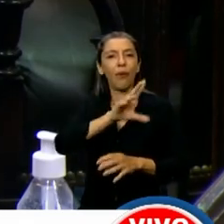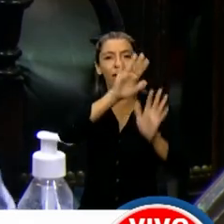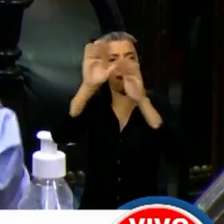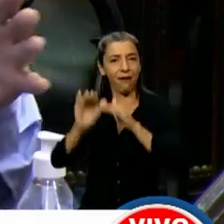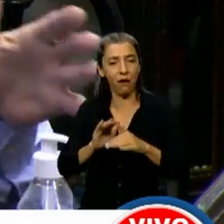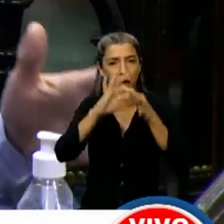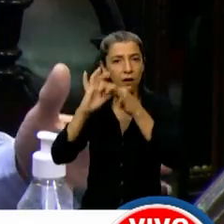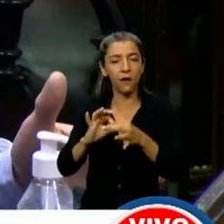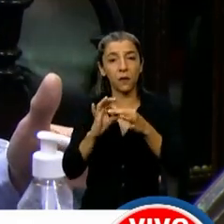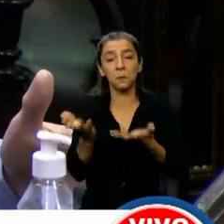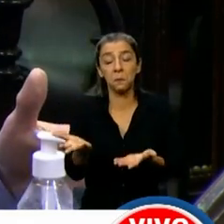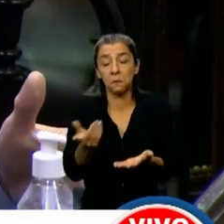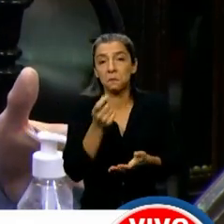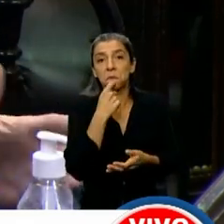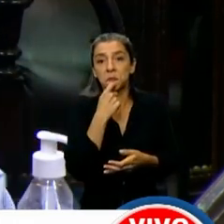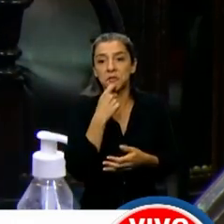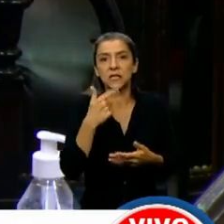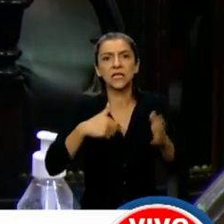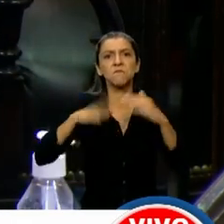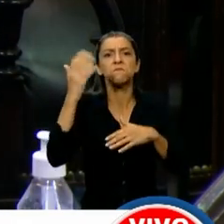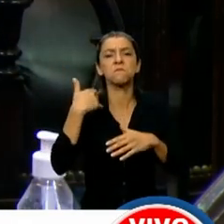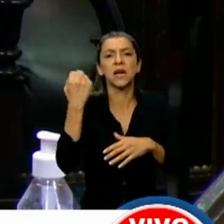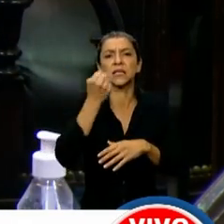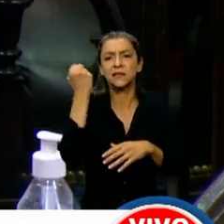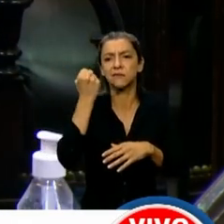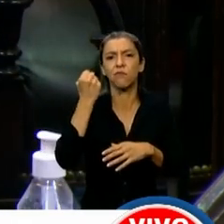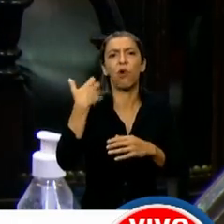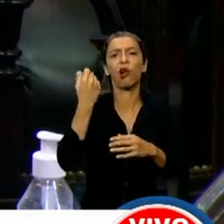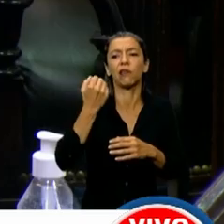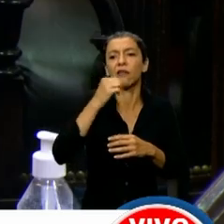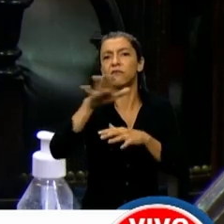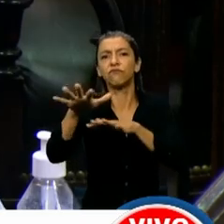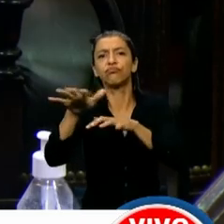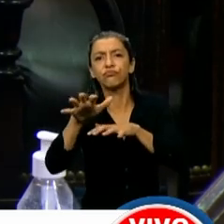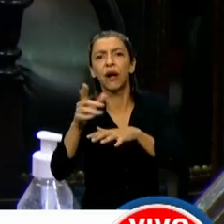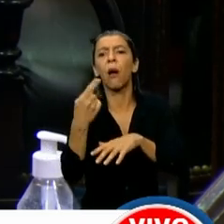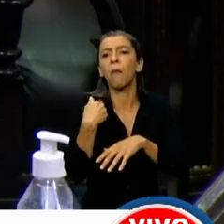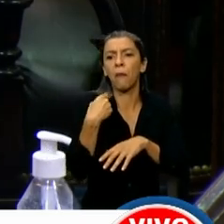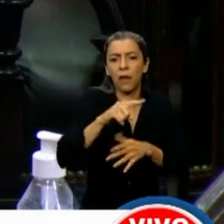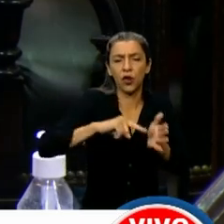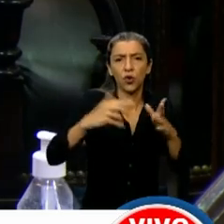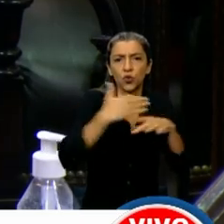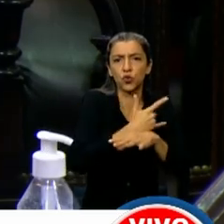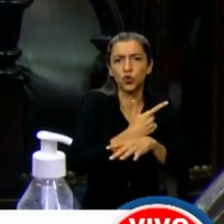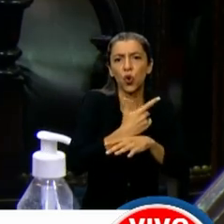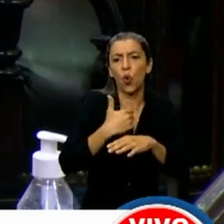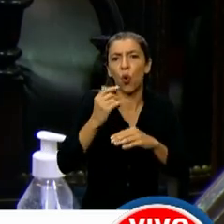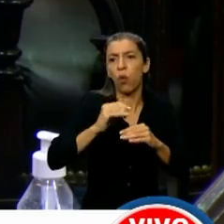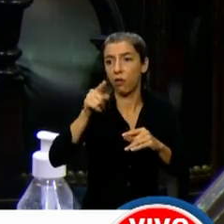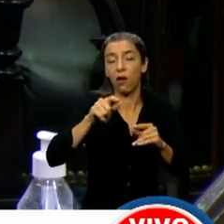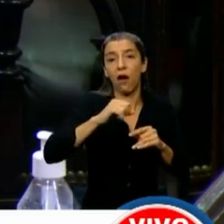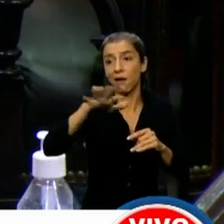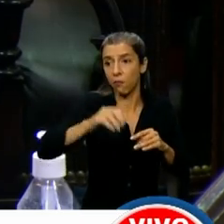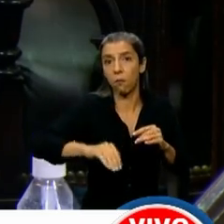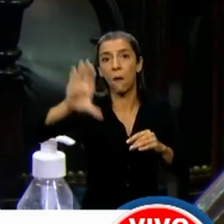si se sobre imponen las actividades agradables que se subsidian irracionalmente los servicios públicos y urbanos alguien me tiene que explicar cómo